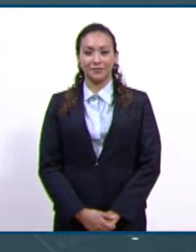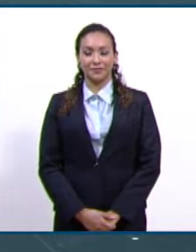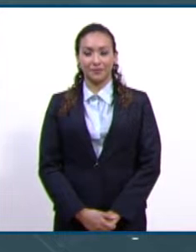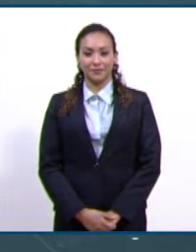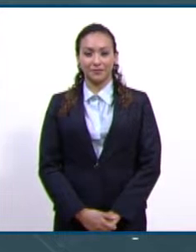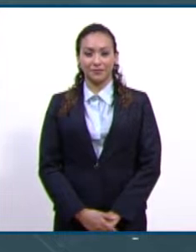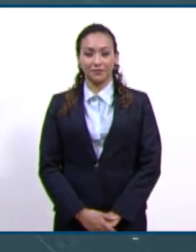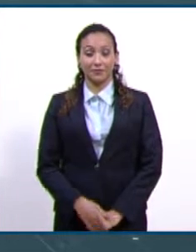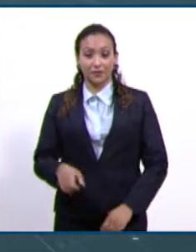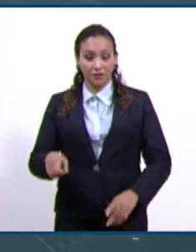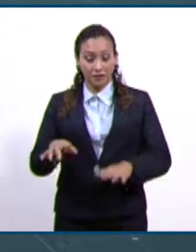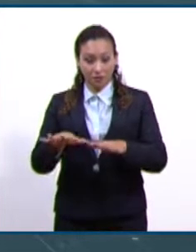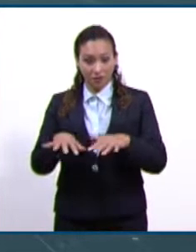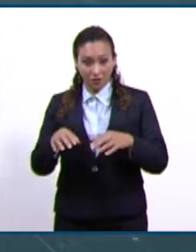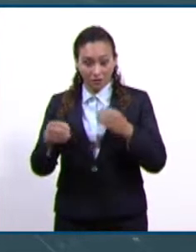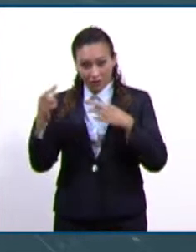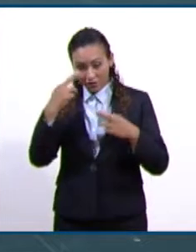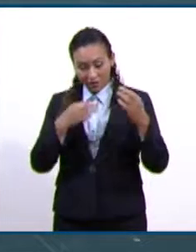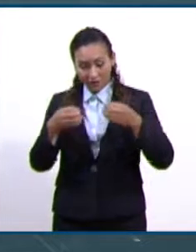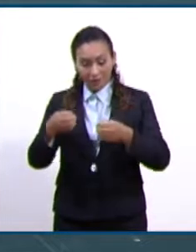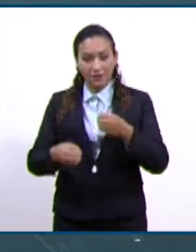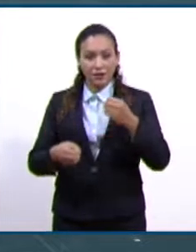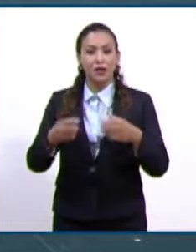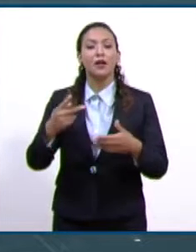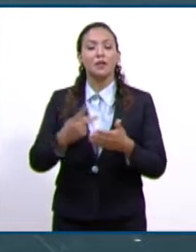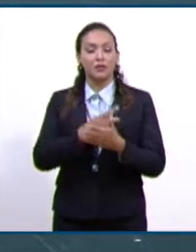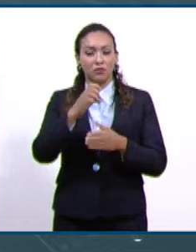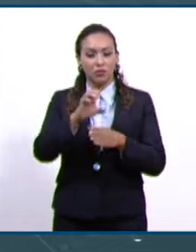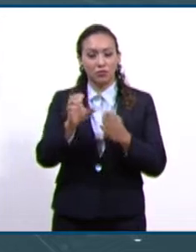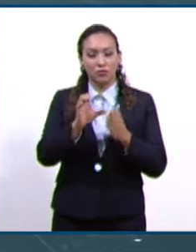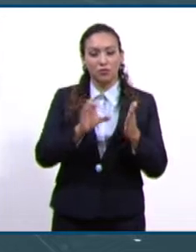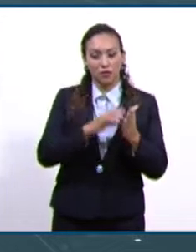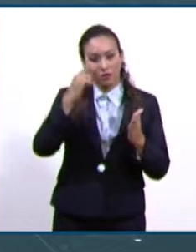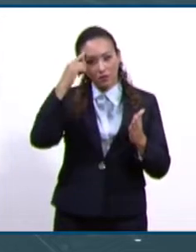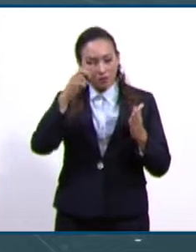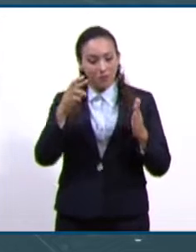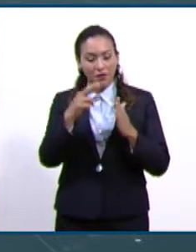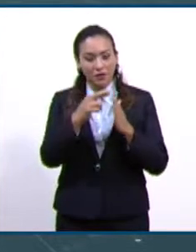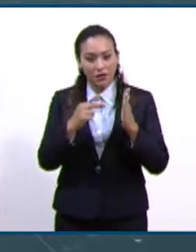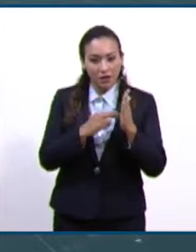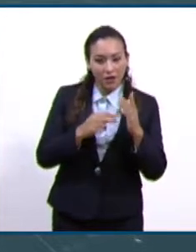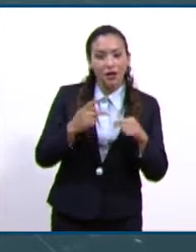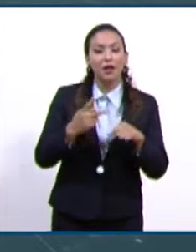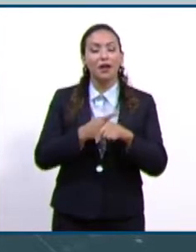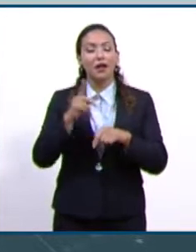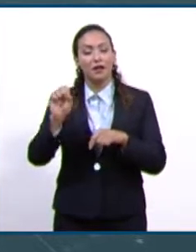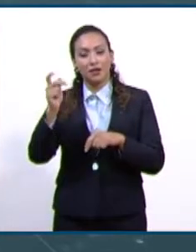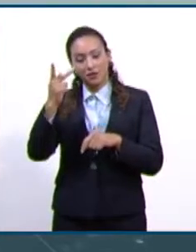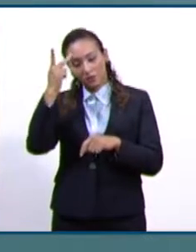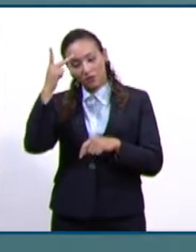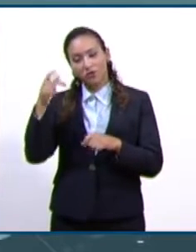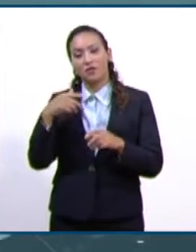La Corte revisó la constitucionalidad de disposiciones que regulan la violencia vicaria en San Luis Potosí.